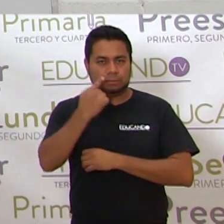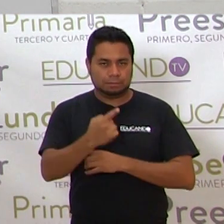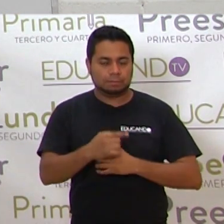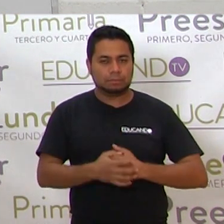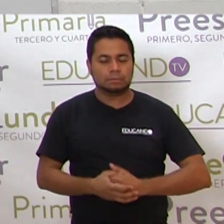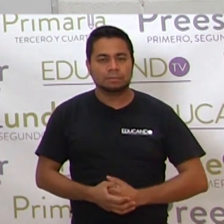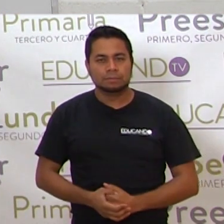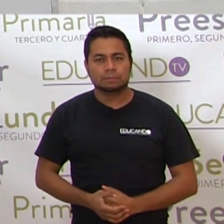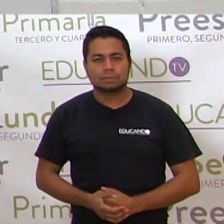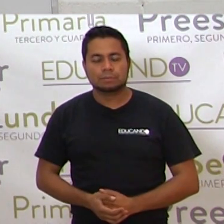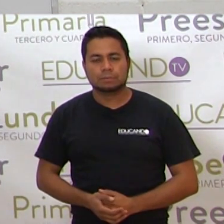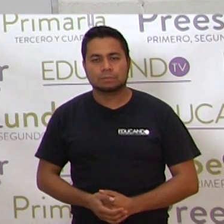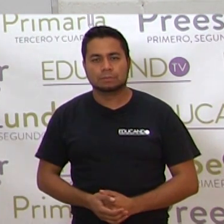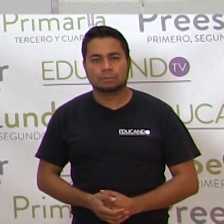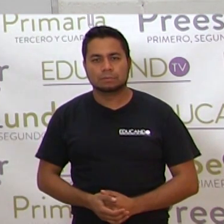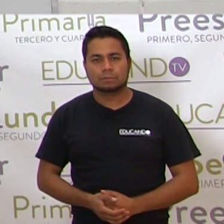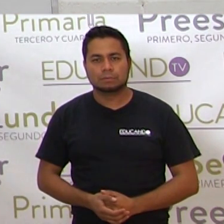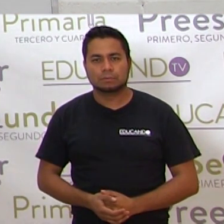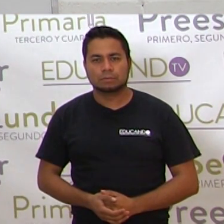¿Cómo han